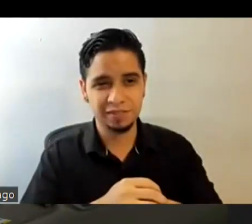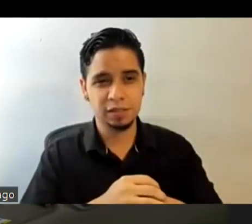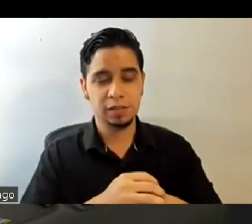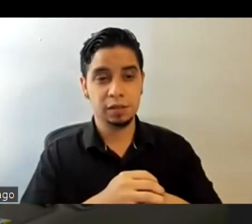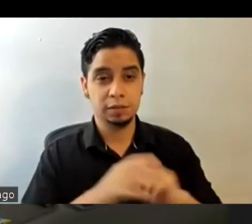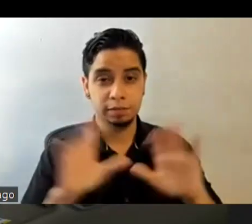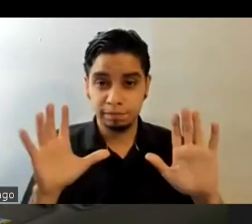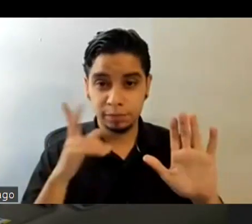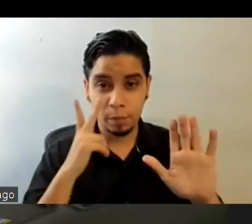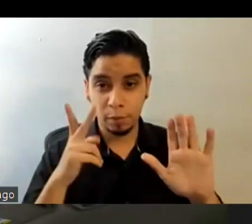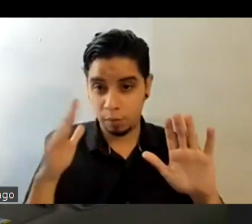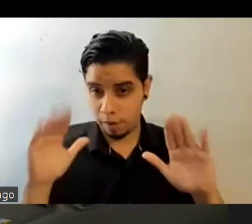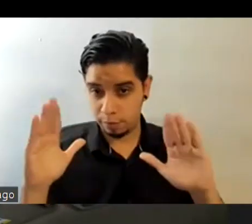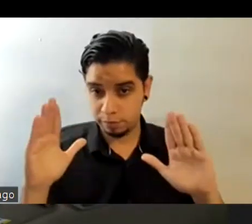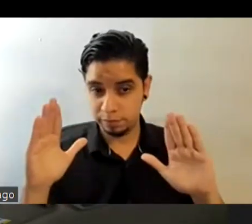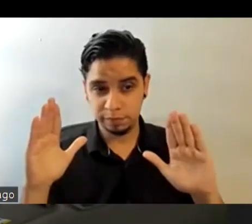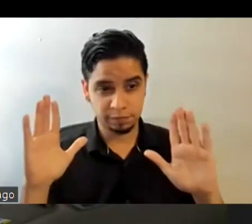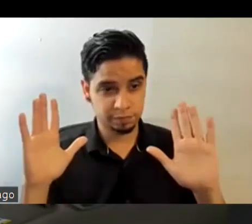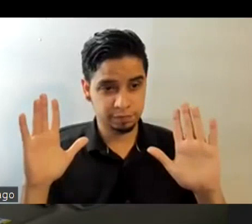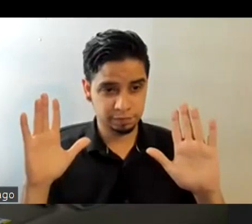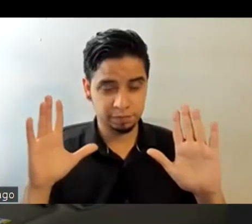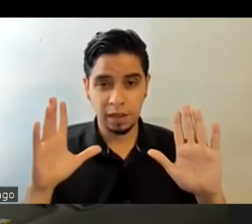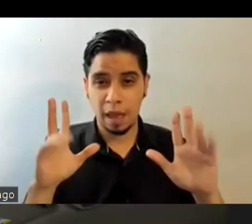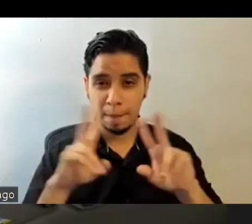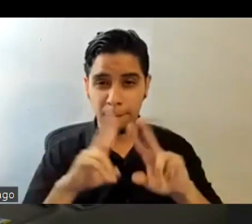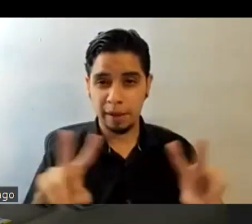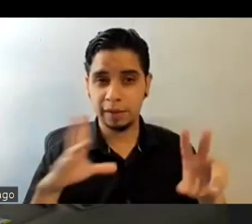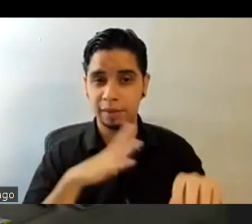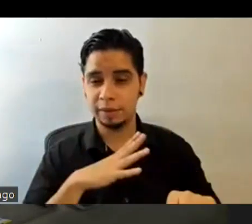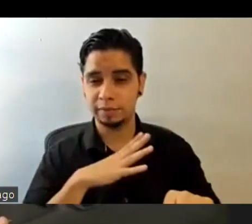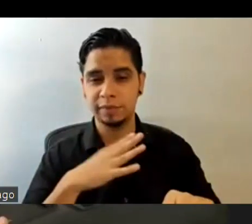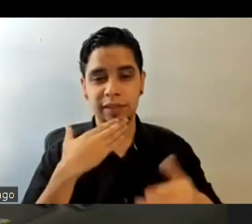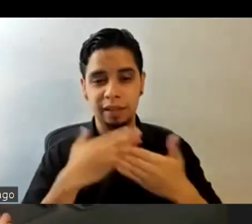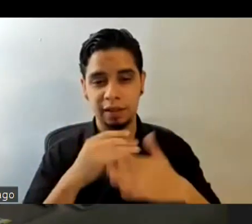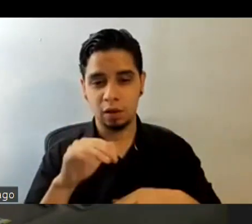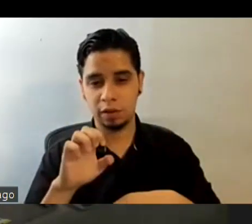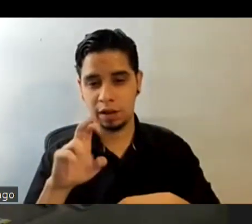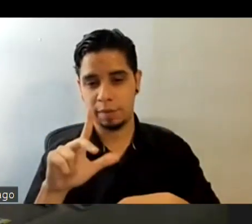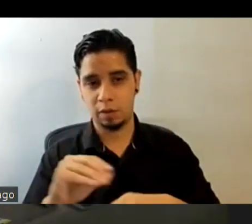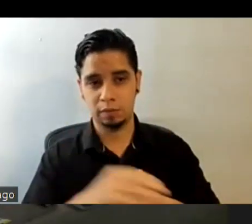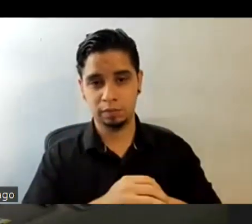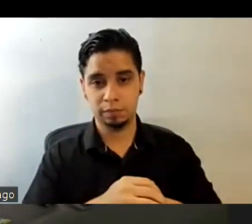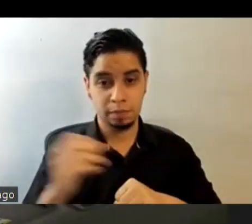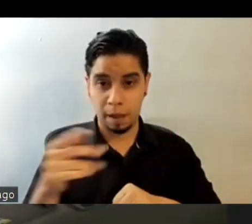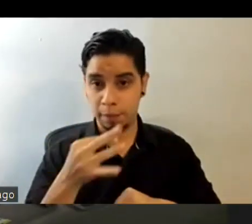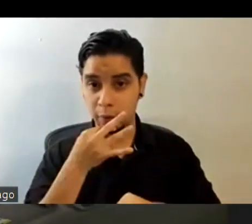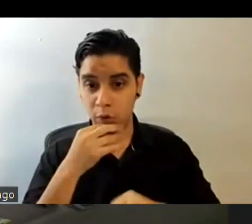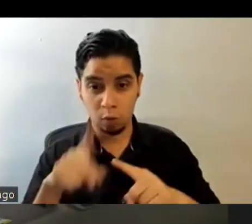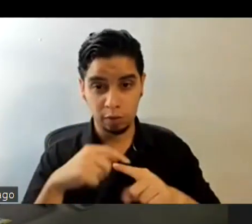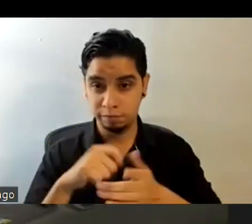Así que nos vemos, nos vamos. ¿Sí? Así bien. Gracias, José Ravelo. Te vuelves para acá, vuelve para